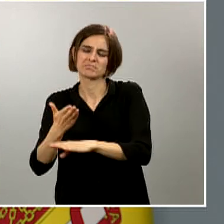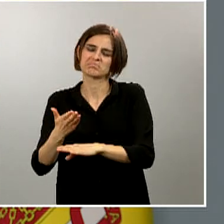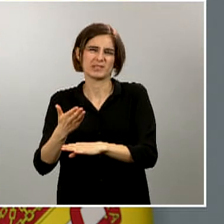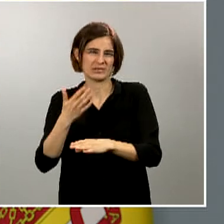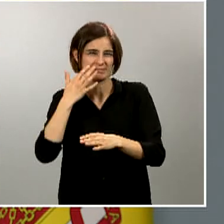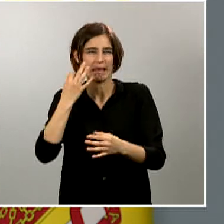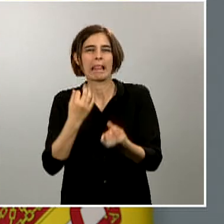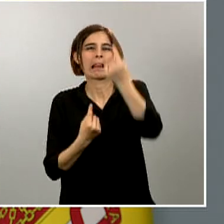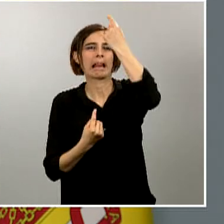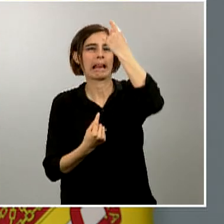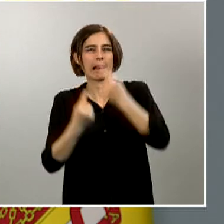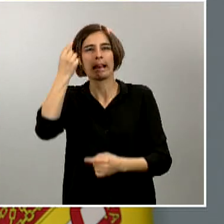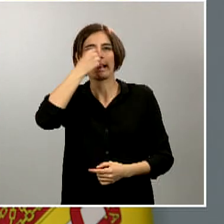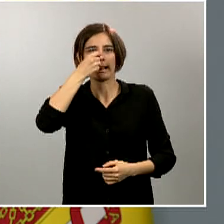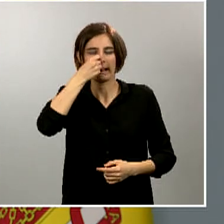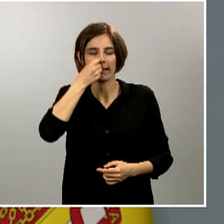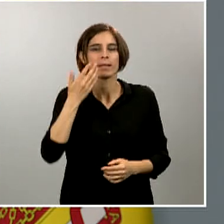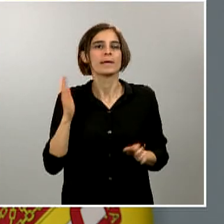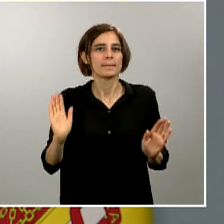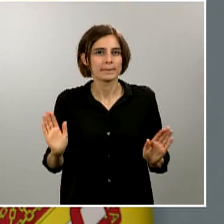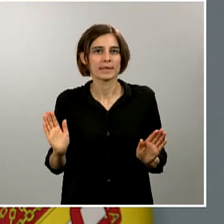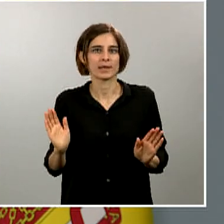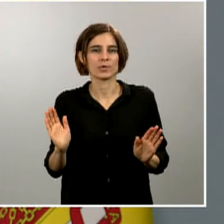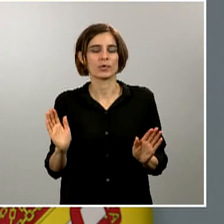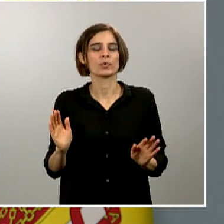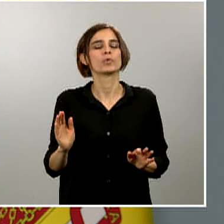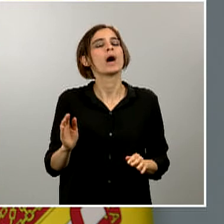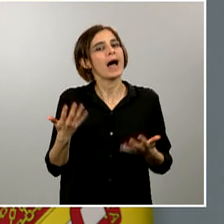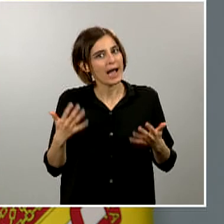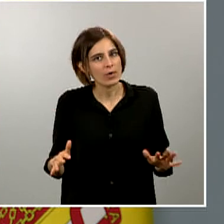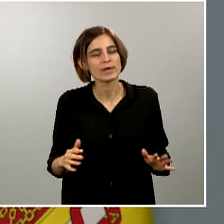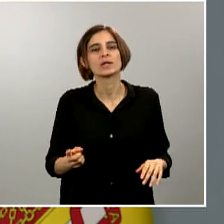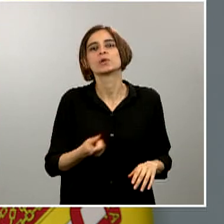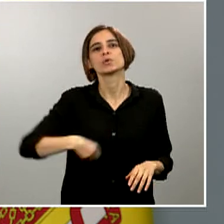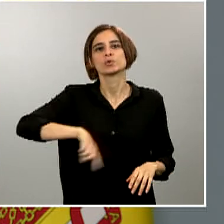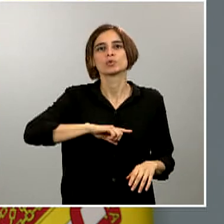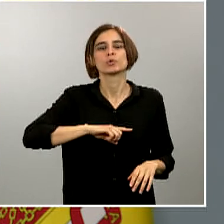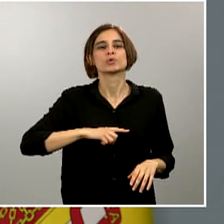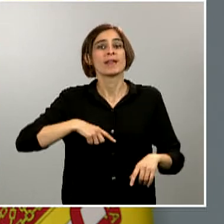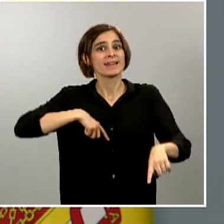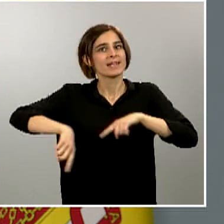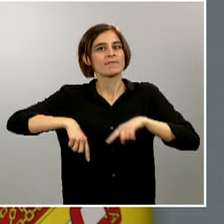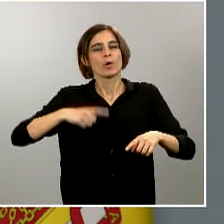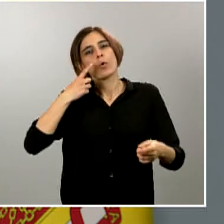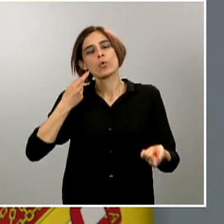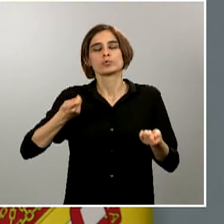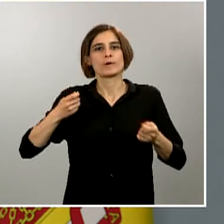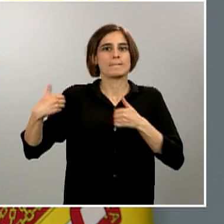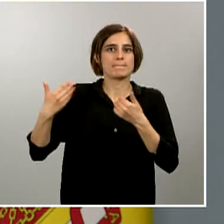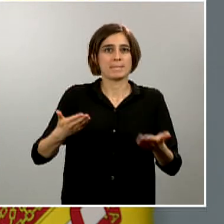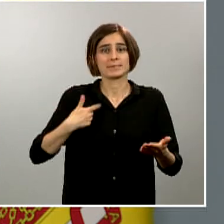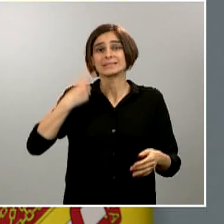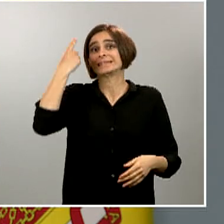mínimos. No obstante, hemos, como he dicho, implementado los controles de tráfico, conocedores de la situación de estos